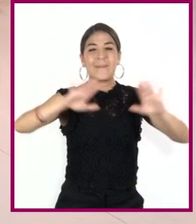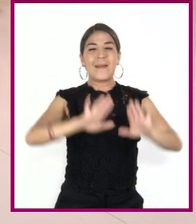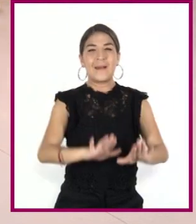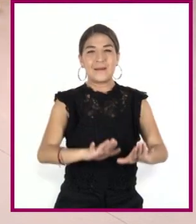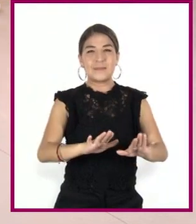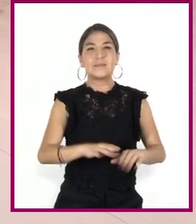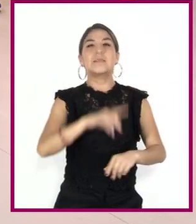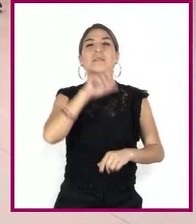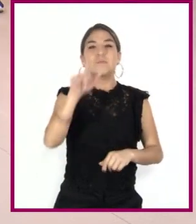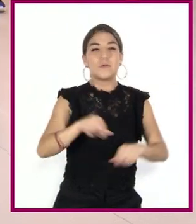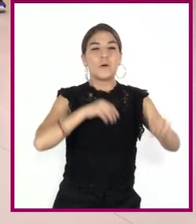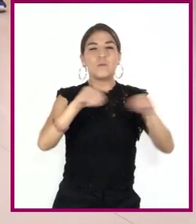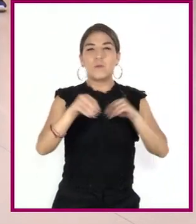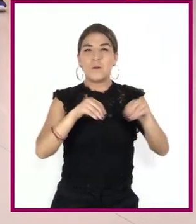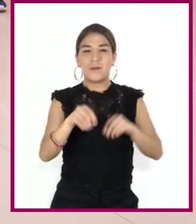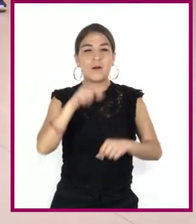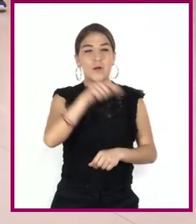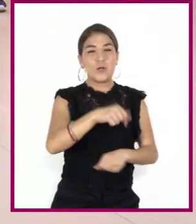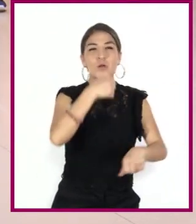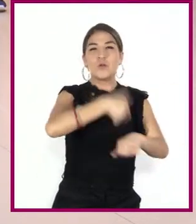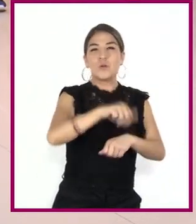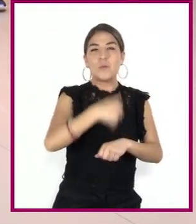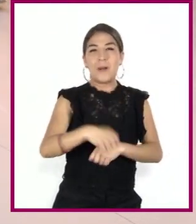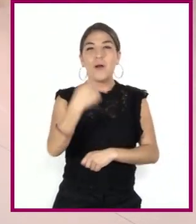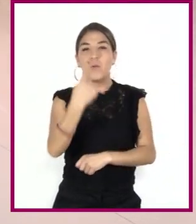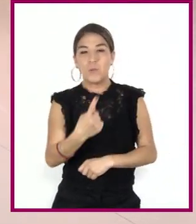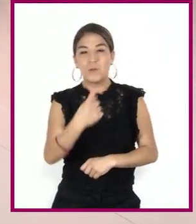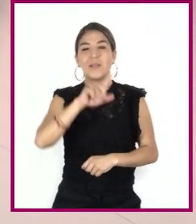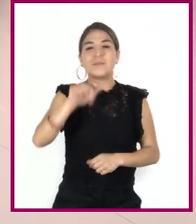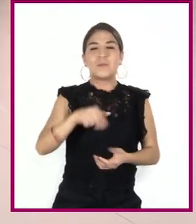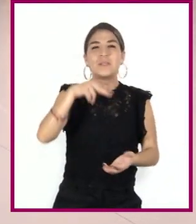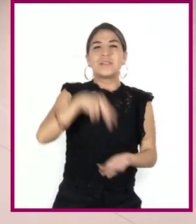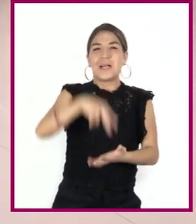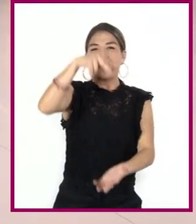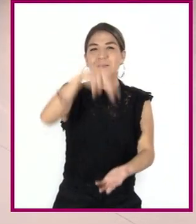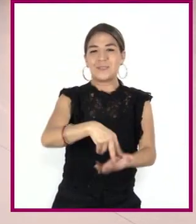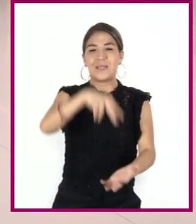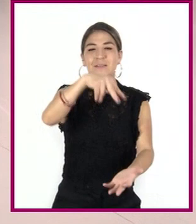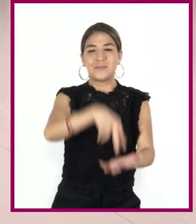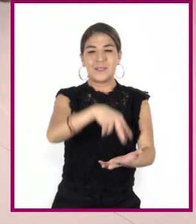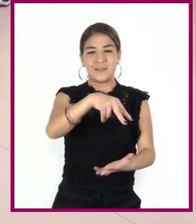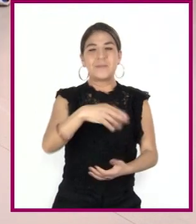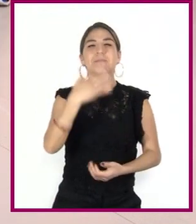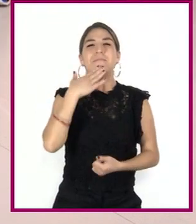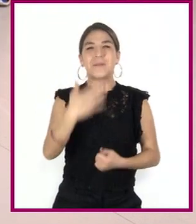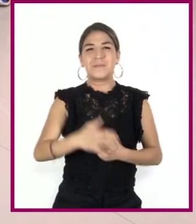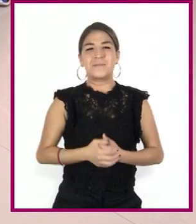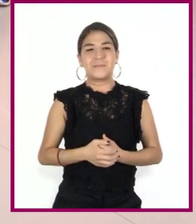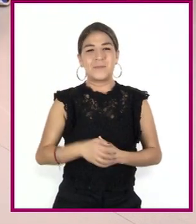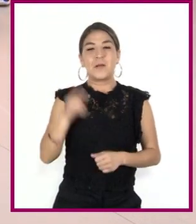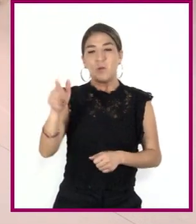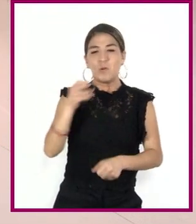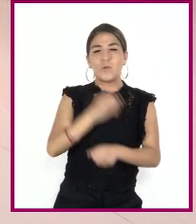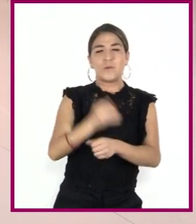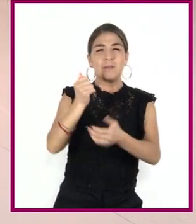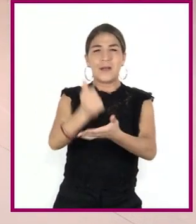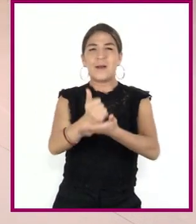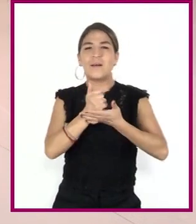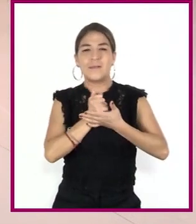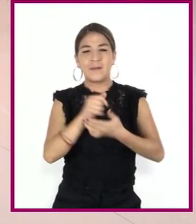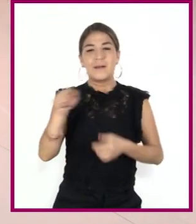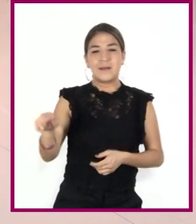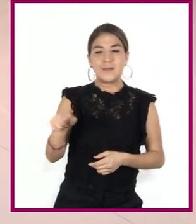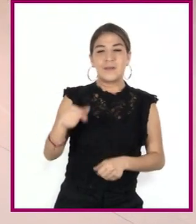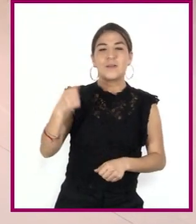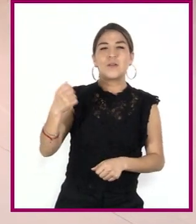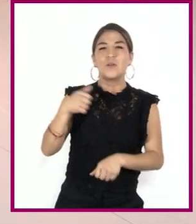van a avanzar hacia la base número uno saltando. Sí, saltando. Perfecto, maestra. ¿Me ayudas colocando el de lados, dos,